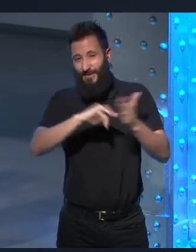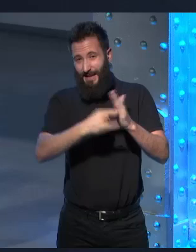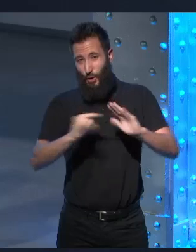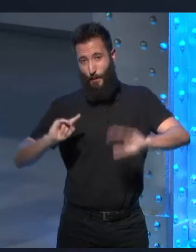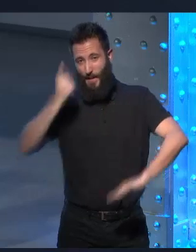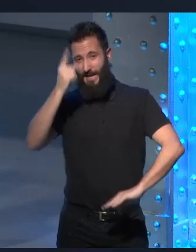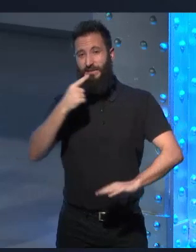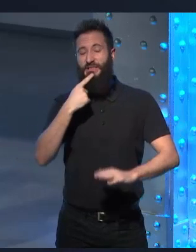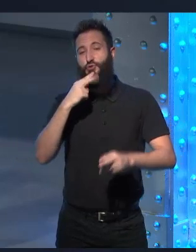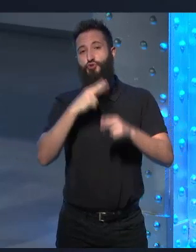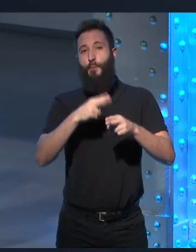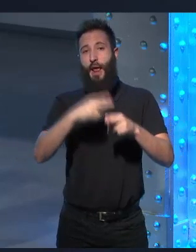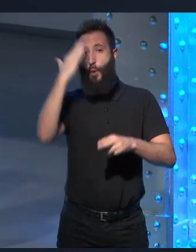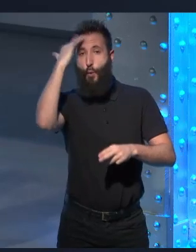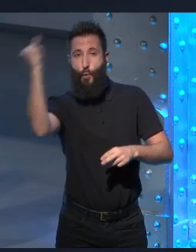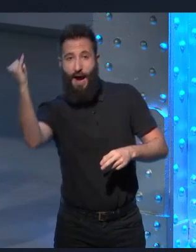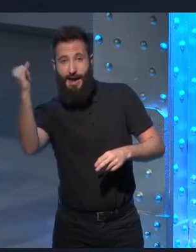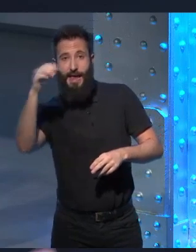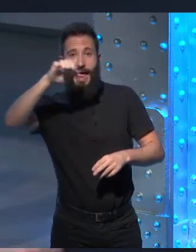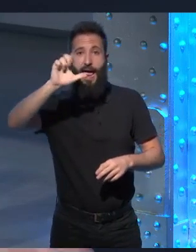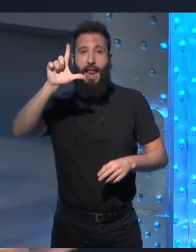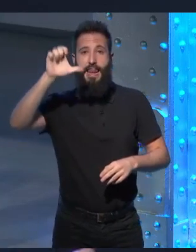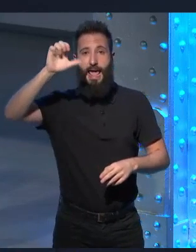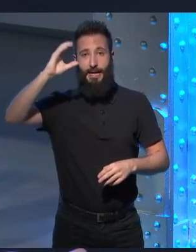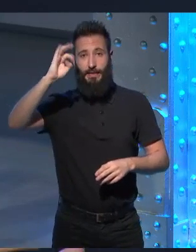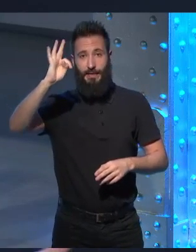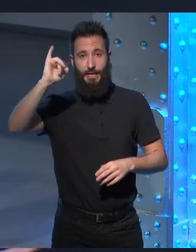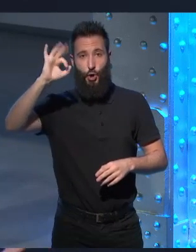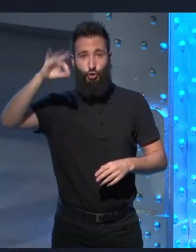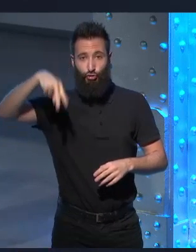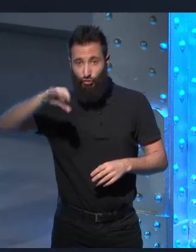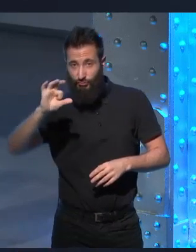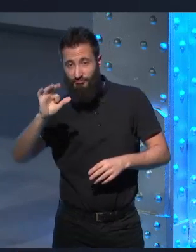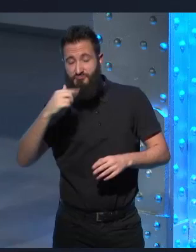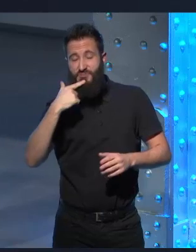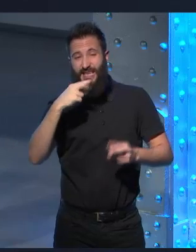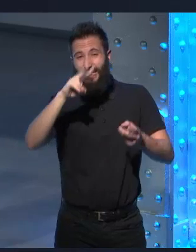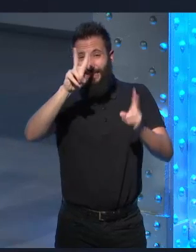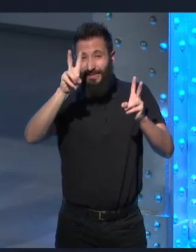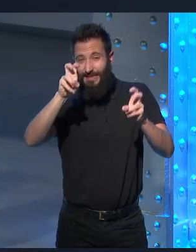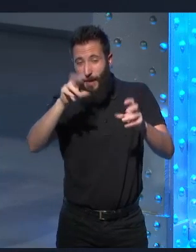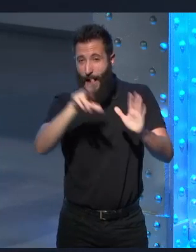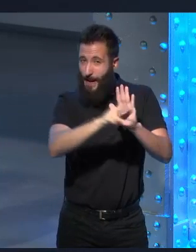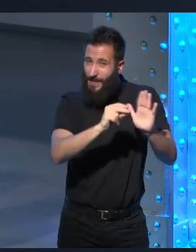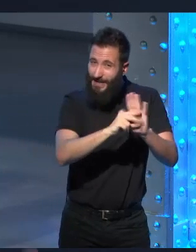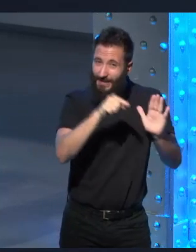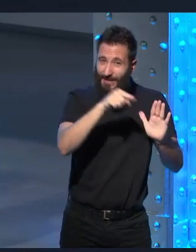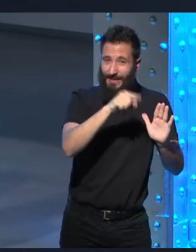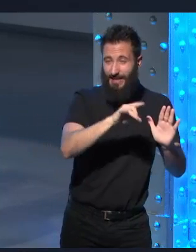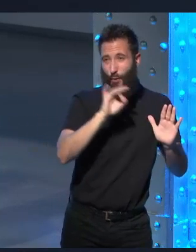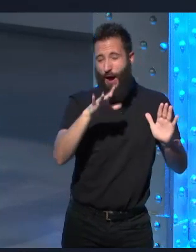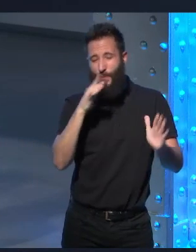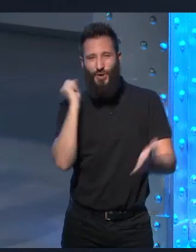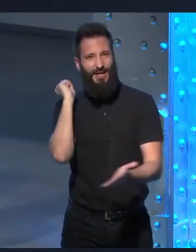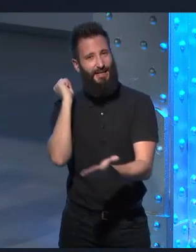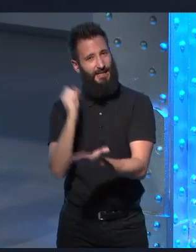Why Elections, se llama, y creo que, bueno, tiene un poco que ver con lo que preguntabas, porque fue el que entrañaba más